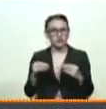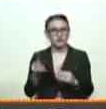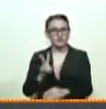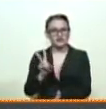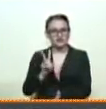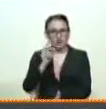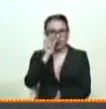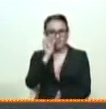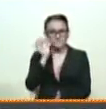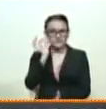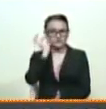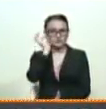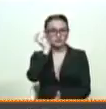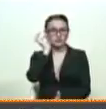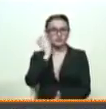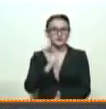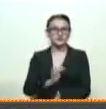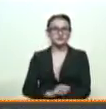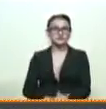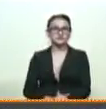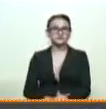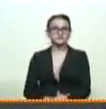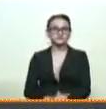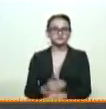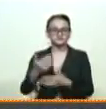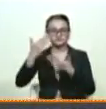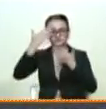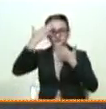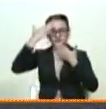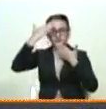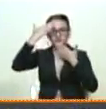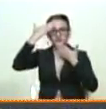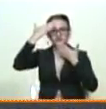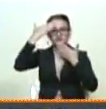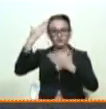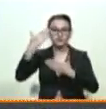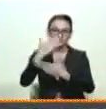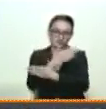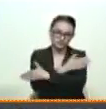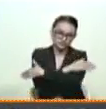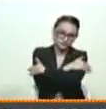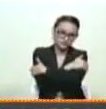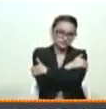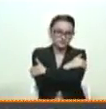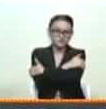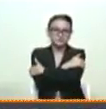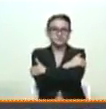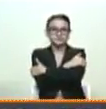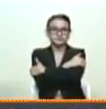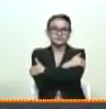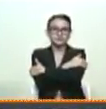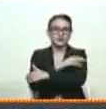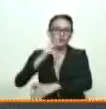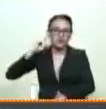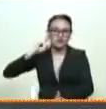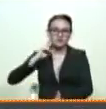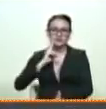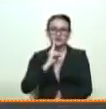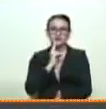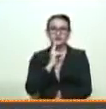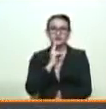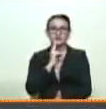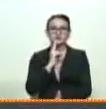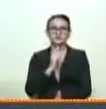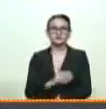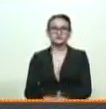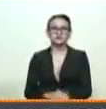venezolanos y venezolanas. Les enviamos un saludo fraterno, patriótico, bolivariano,